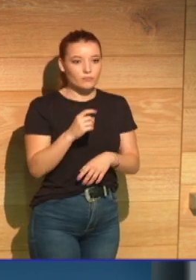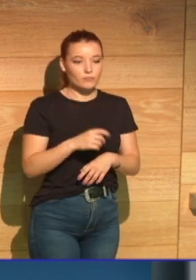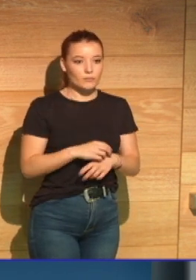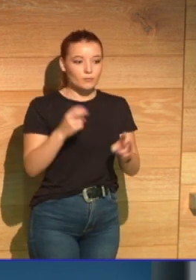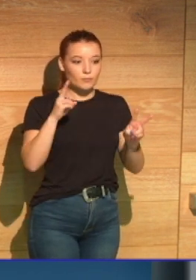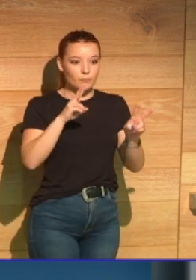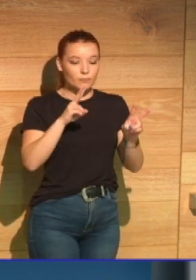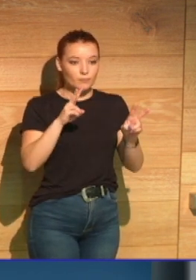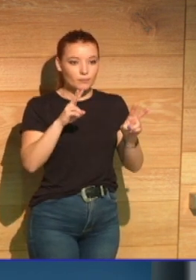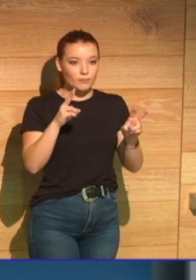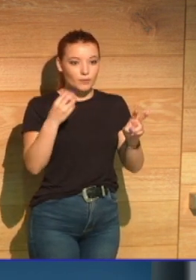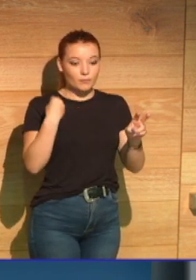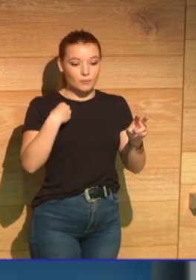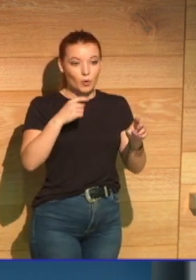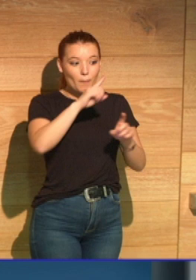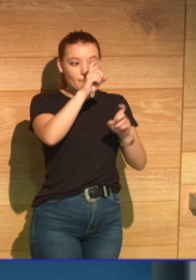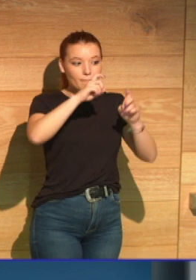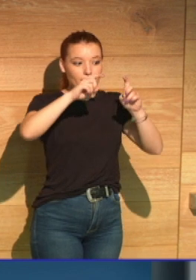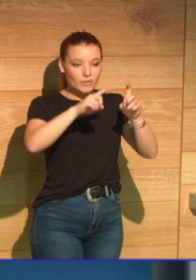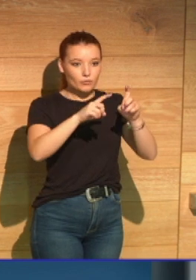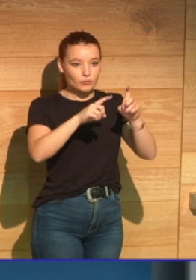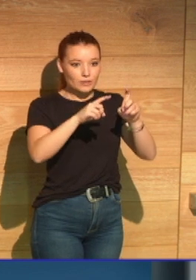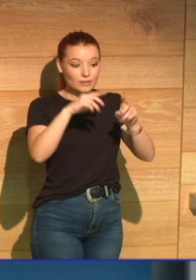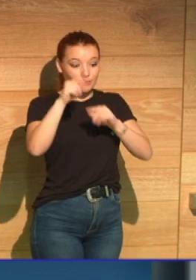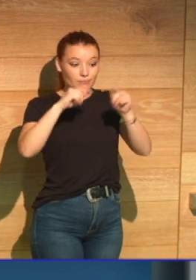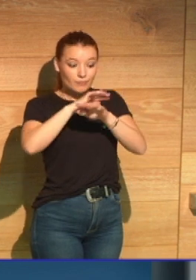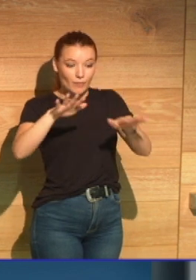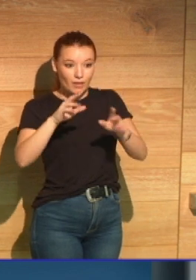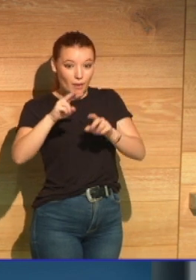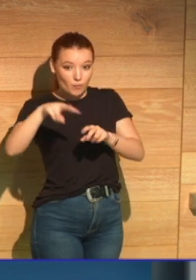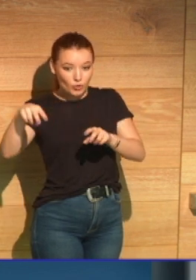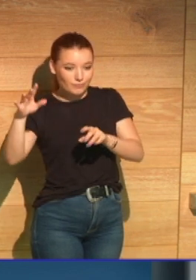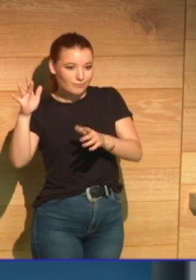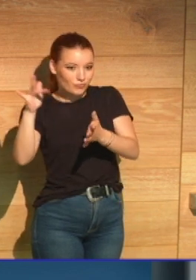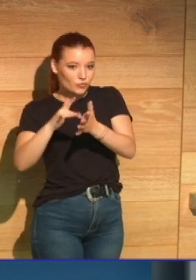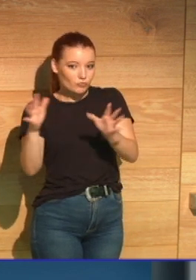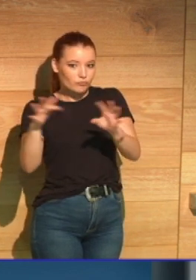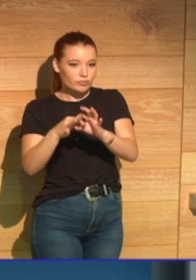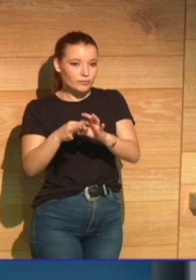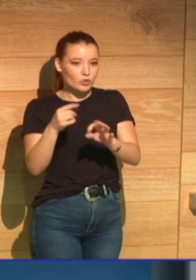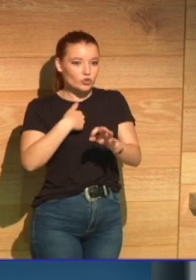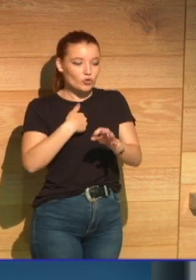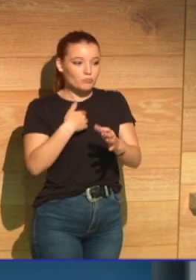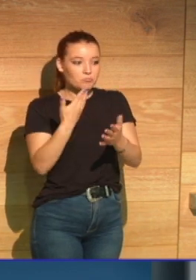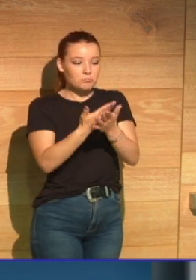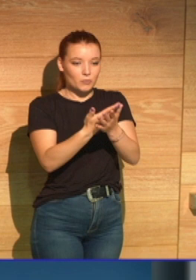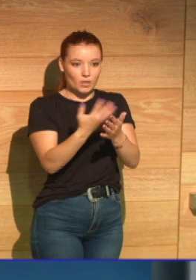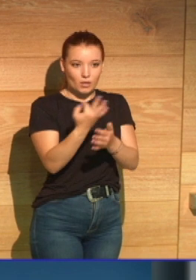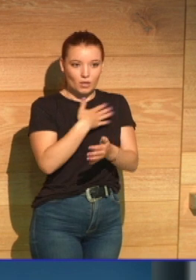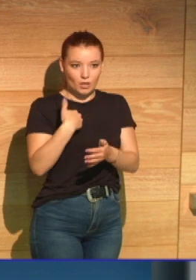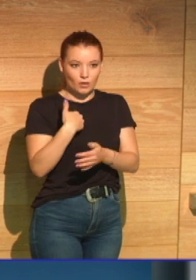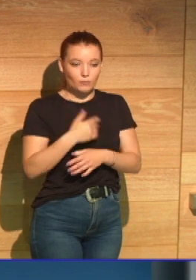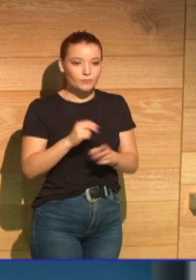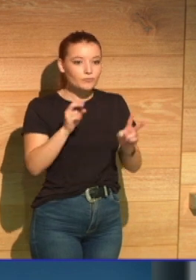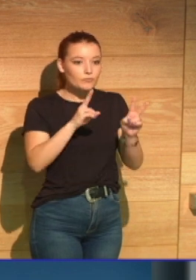las preguntas que nos trajo directamente la pandemia a los museos, se los quiero poner a ustedes ahora en la mesa, es la idea misma del museo virtual, la idea